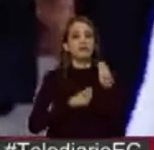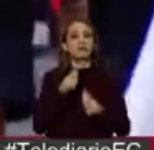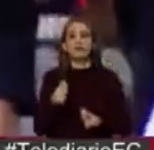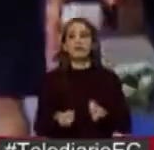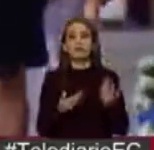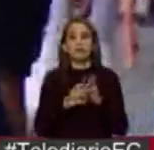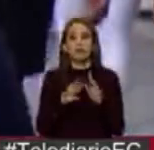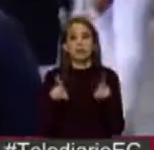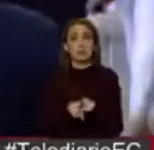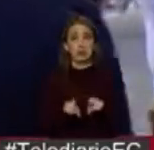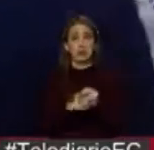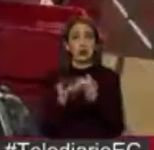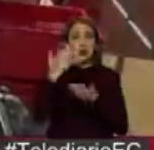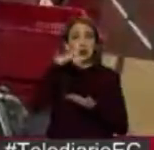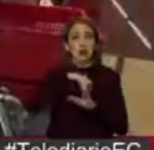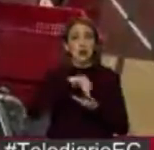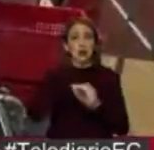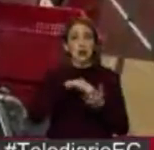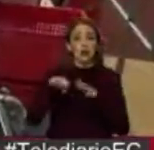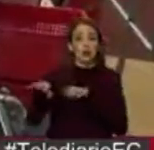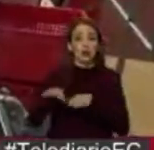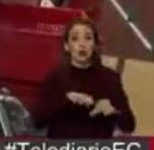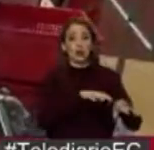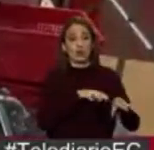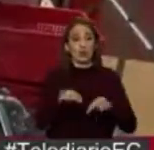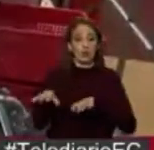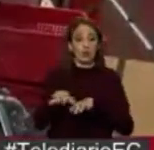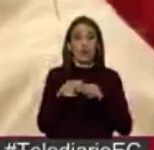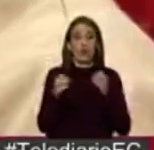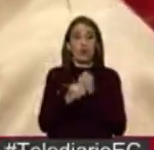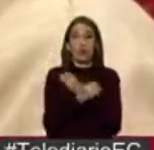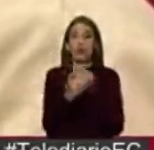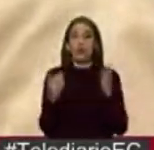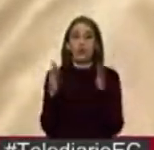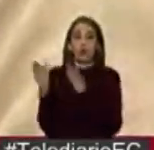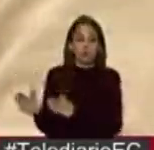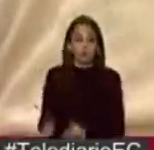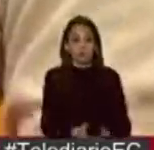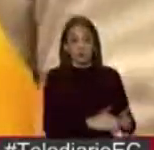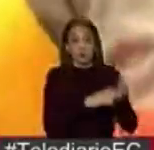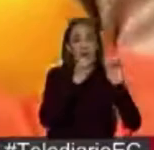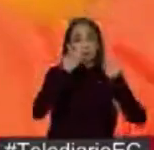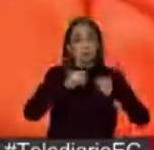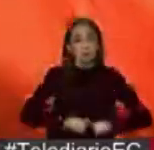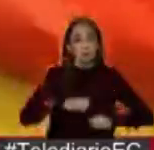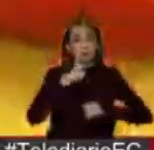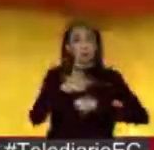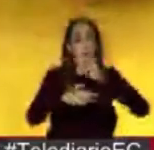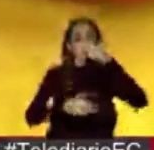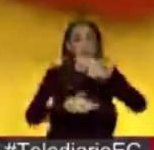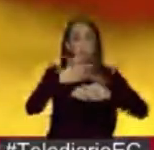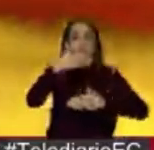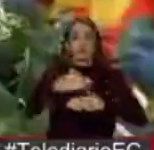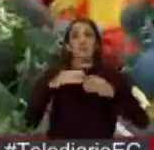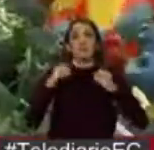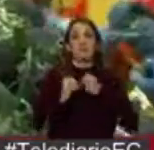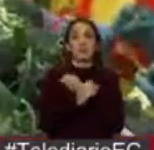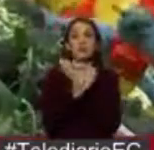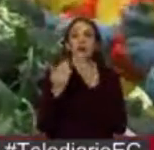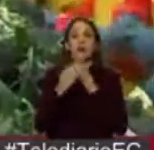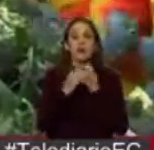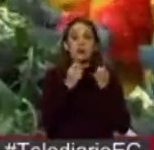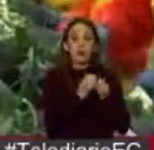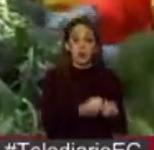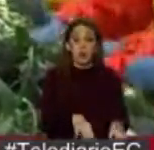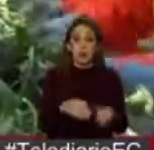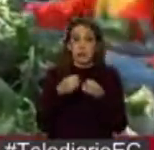sus actividades laborales. Cualquiera que sea el trabajo a desempeñar, los ciudadanos deben tener en cuenta que el virus no ha desaparecido y que, al